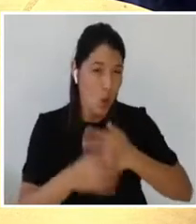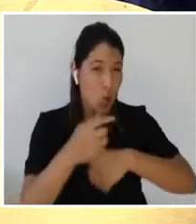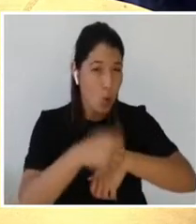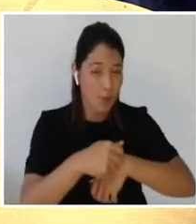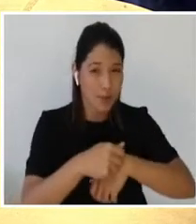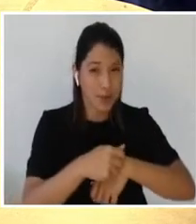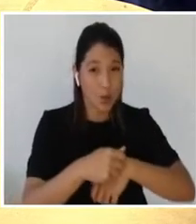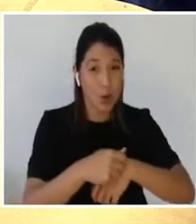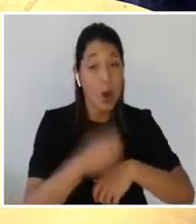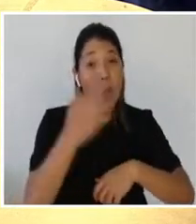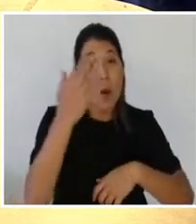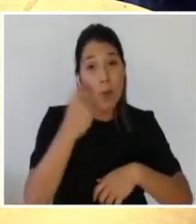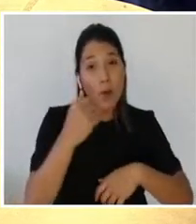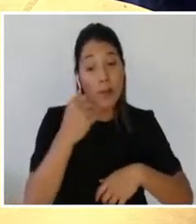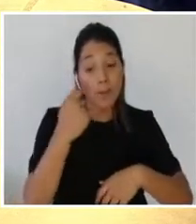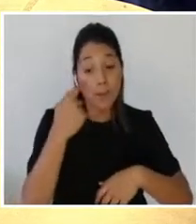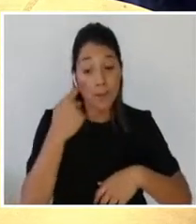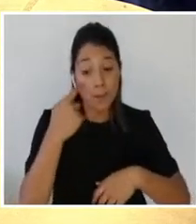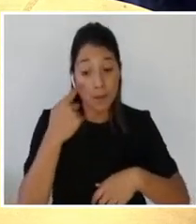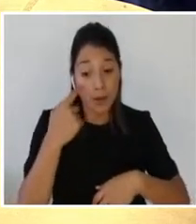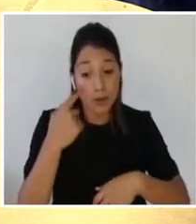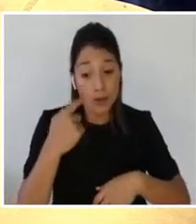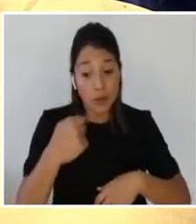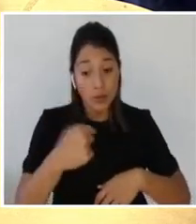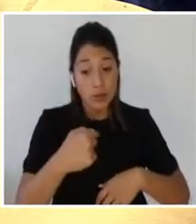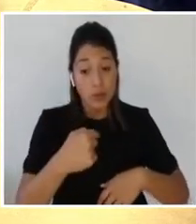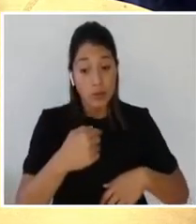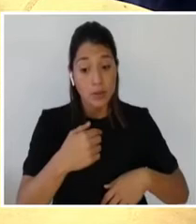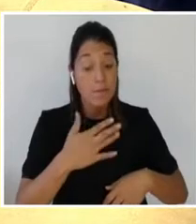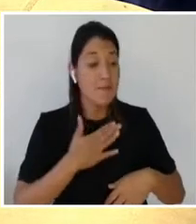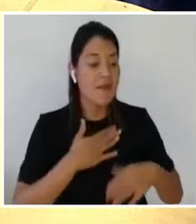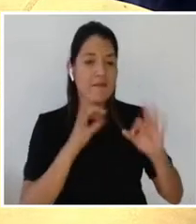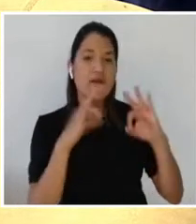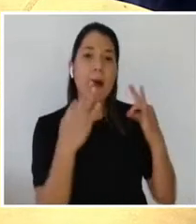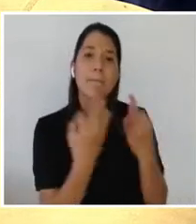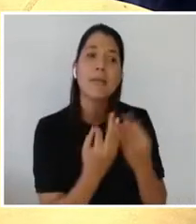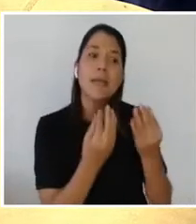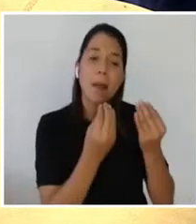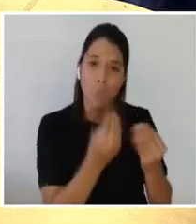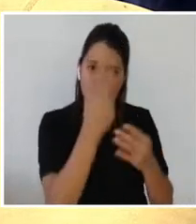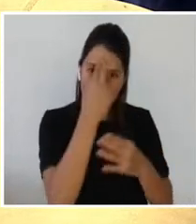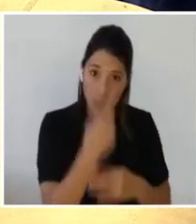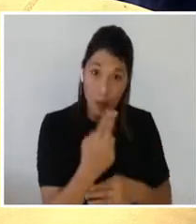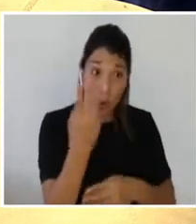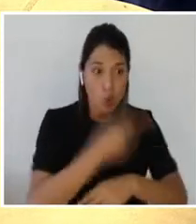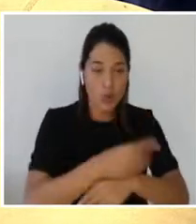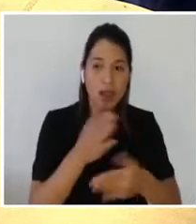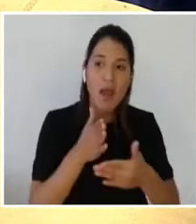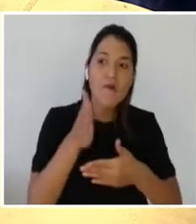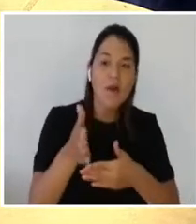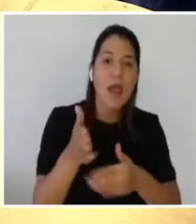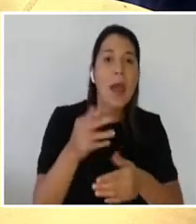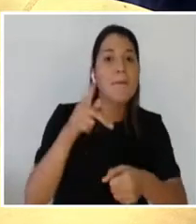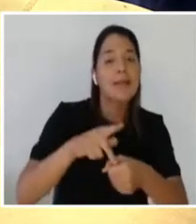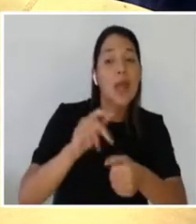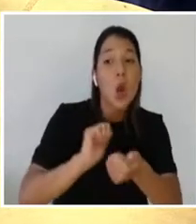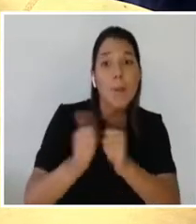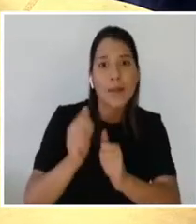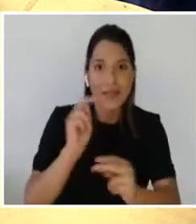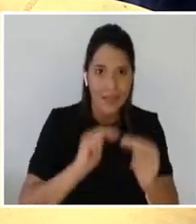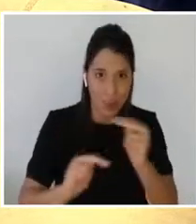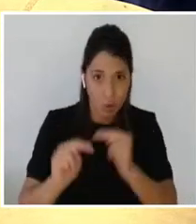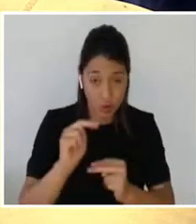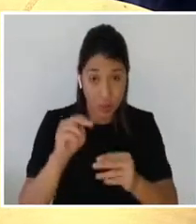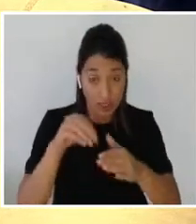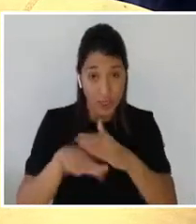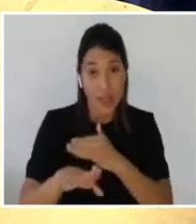desigualdad social. Yo vengo de una familia muy sencilla y un día participé de una competencia de negocios, específicamente en pitch de